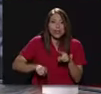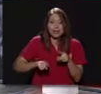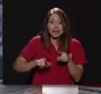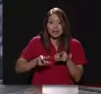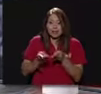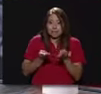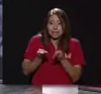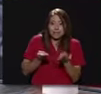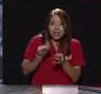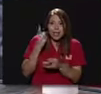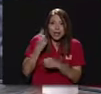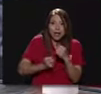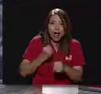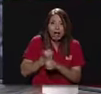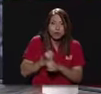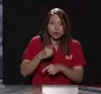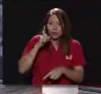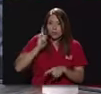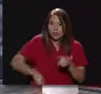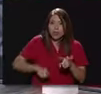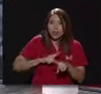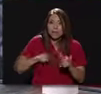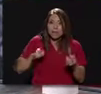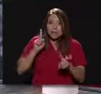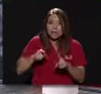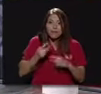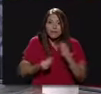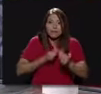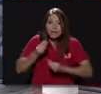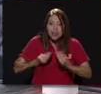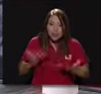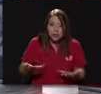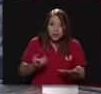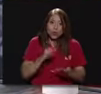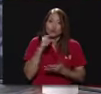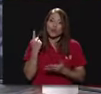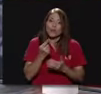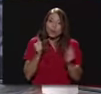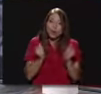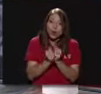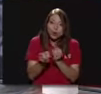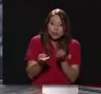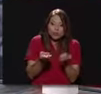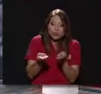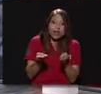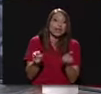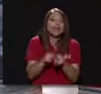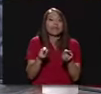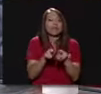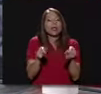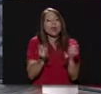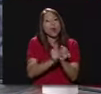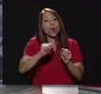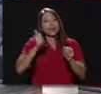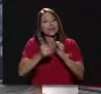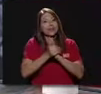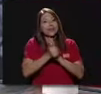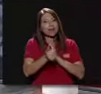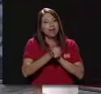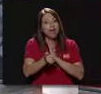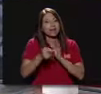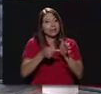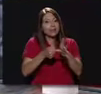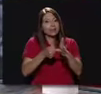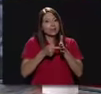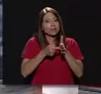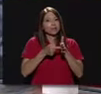les va a salir, pero sí hay que hacer algo, definitivamente. Y no solo con el tema de la secundaria, sino con las otras habilidades que el mercado está de trabajo